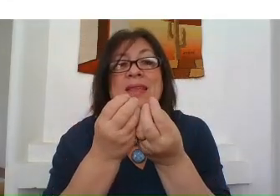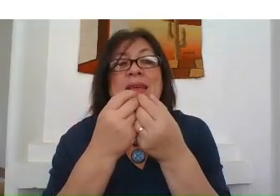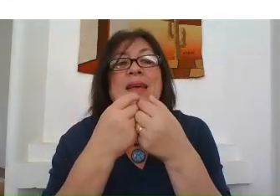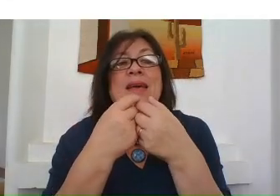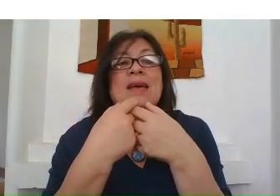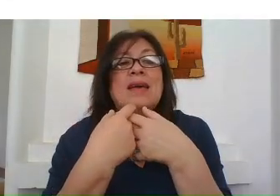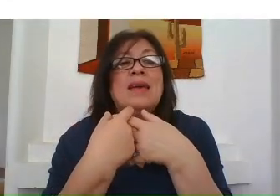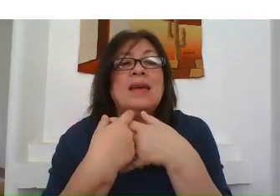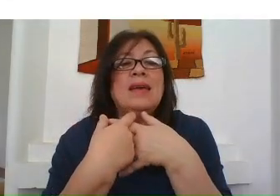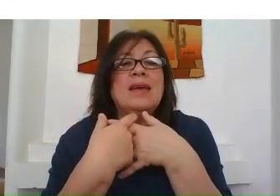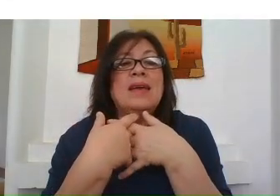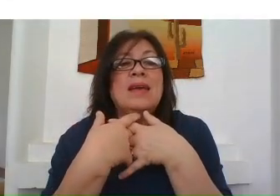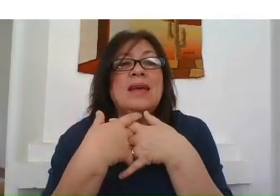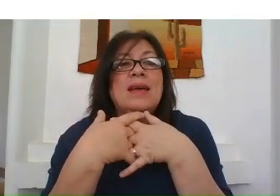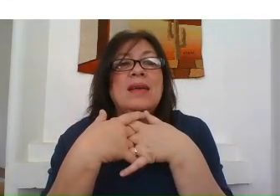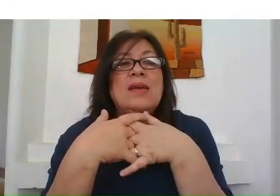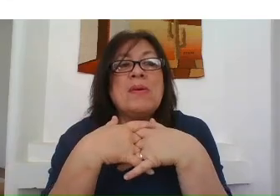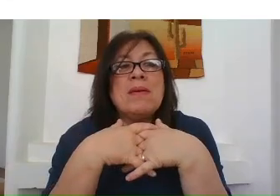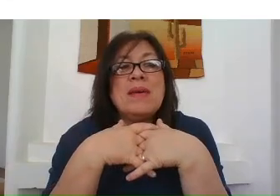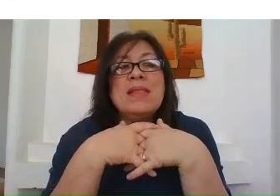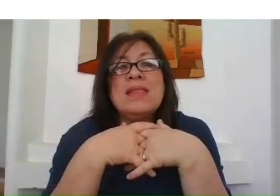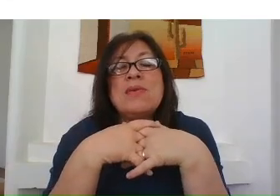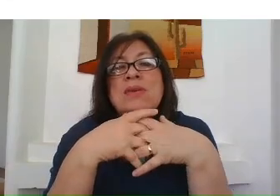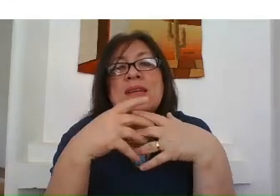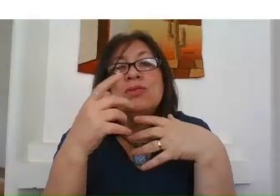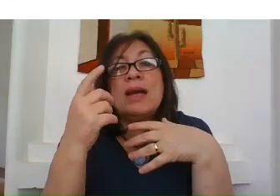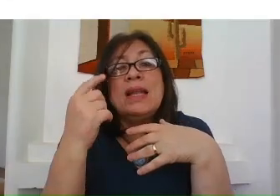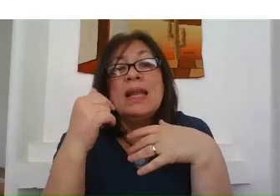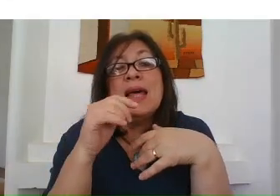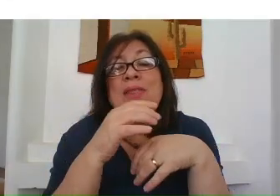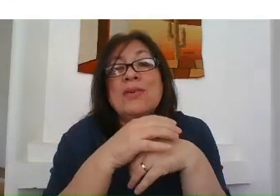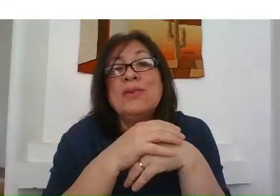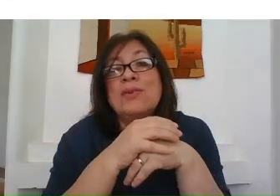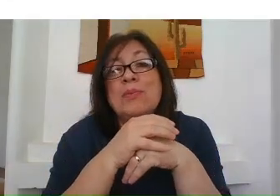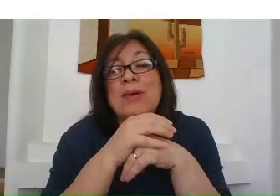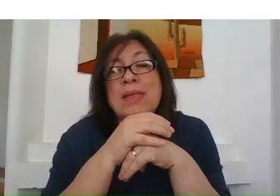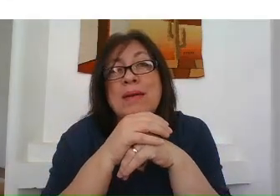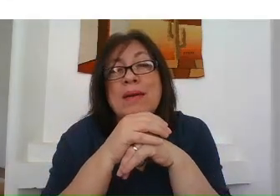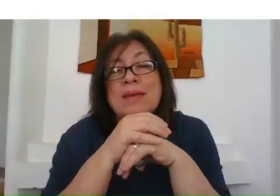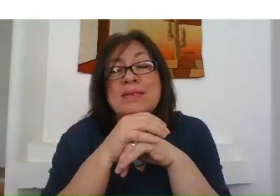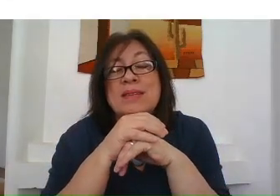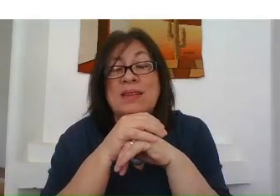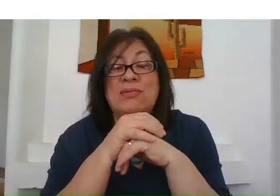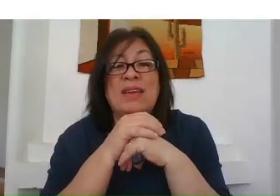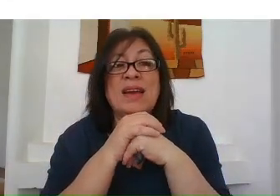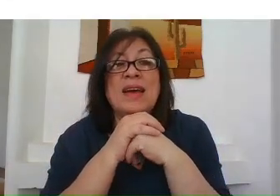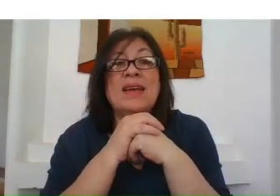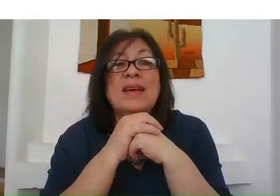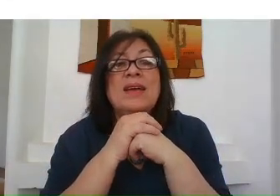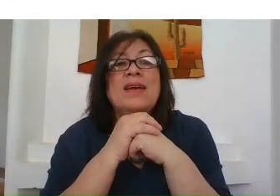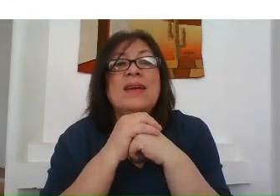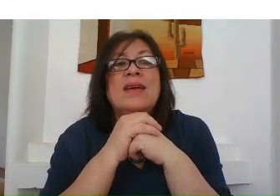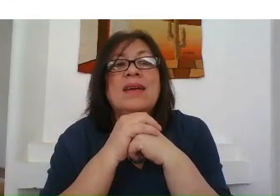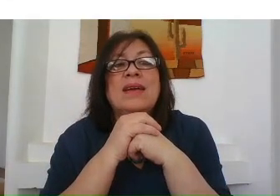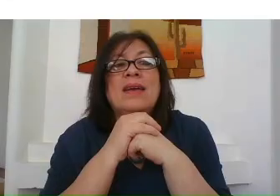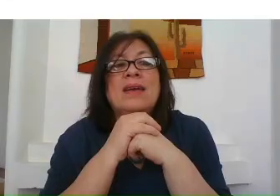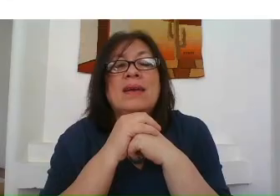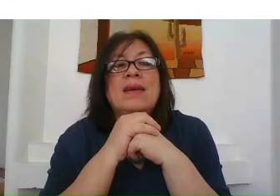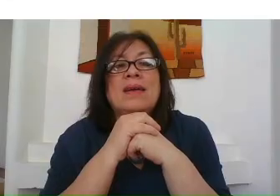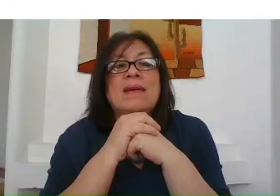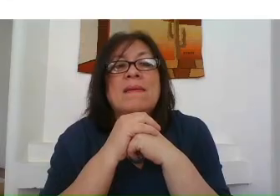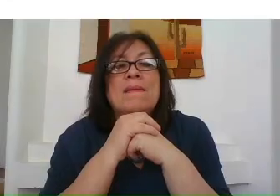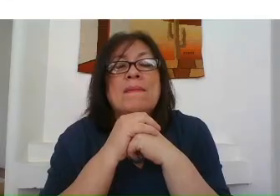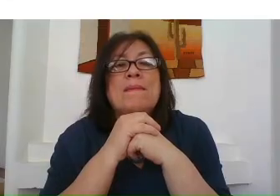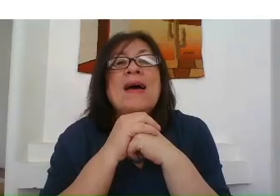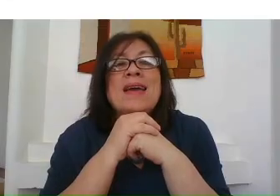entidad. Eh, y nuevamente un hecho aislado no puede significar